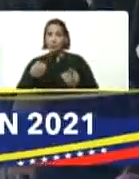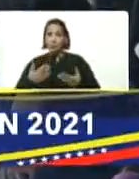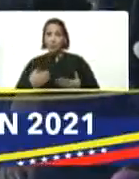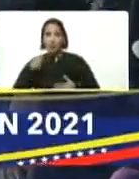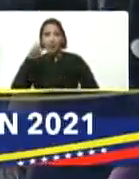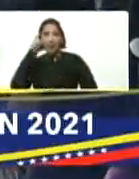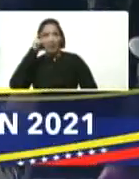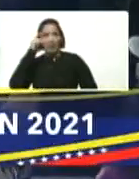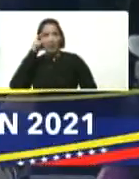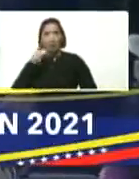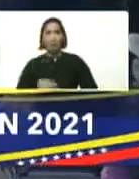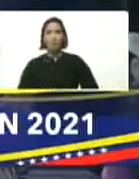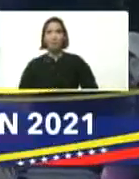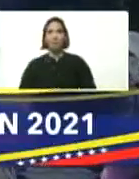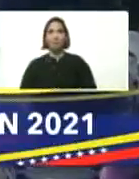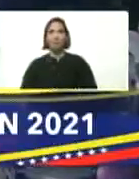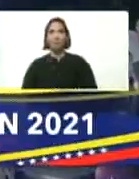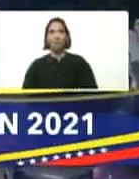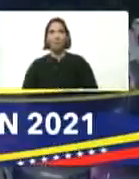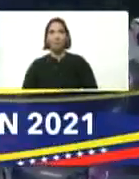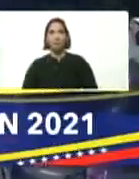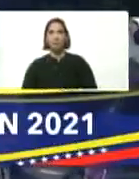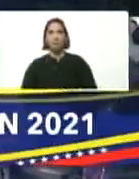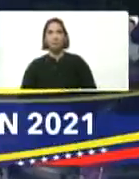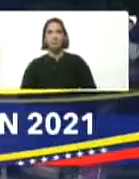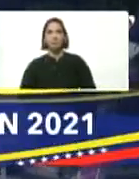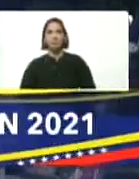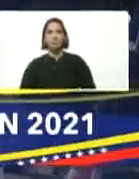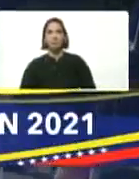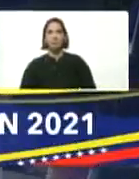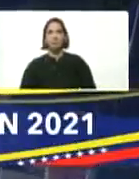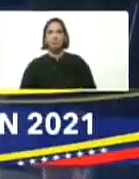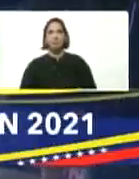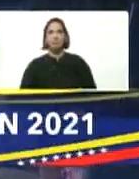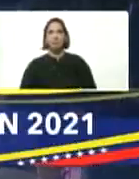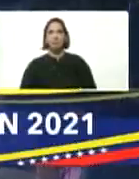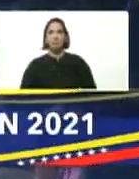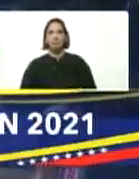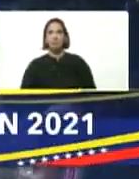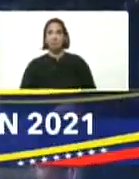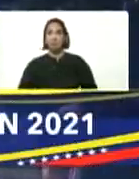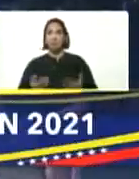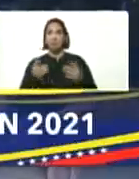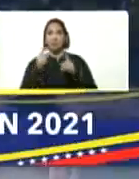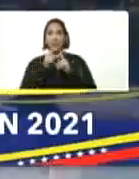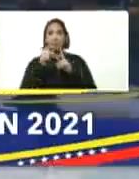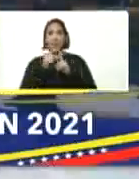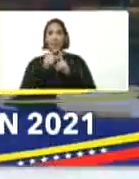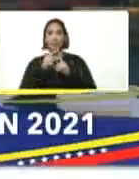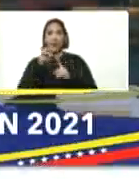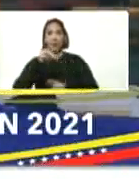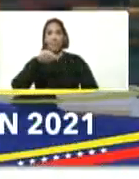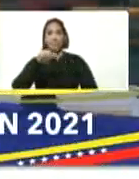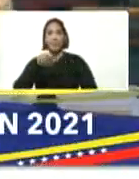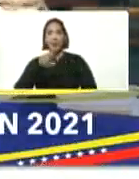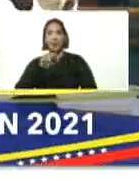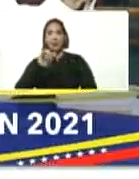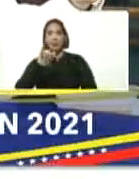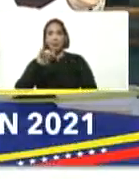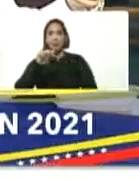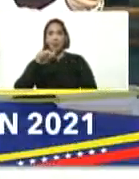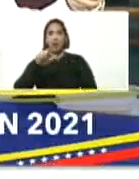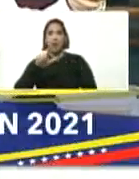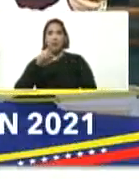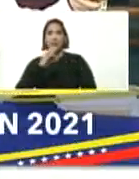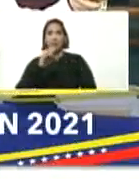acoso. Su acoso librero. ¿Mm? Ya le vamos a dar la palabra a María Alcira. No, primero vamos a